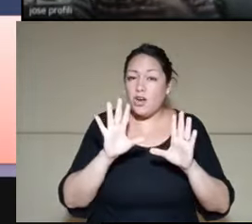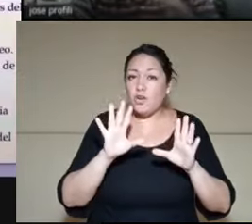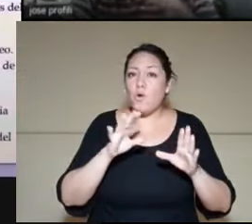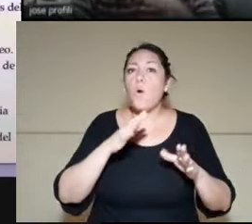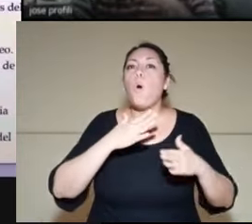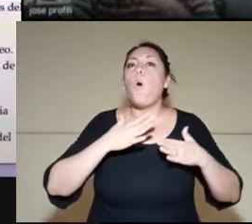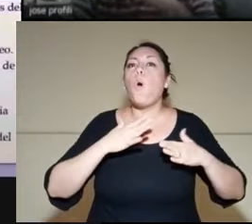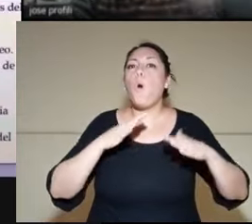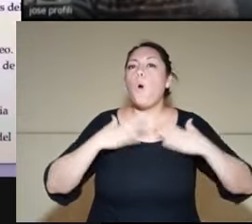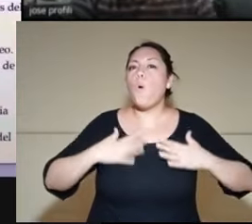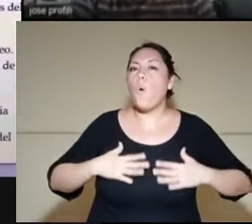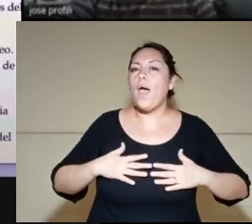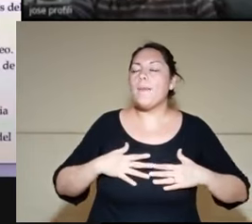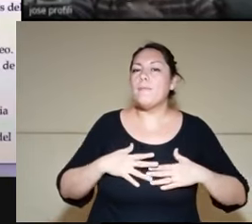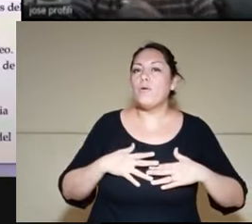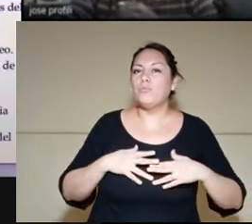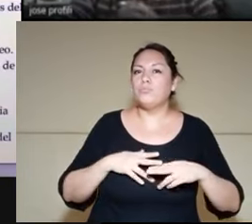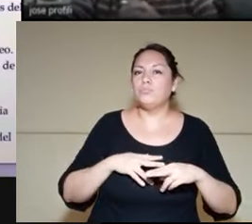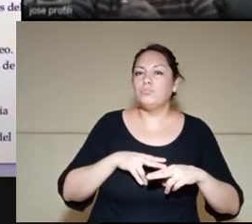las posturas?